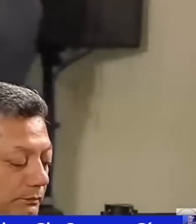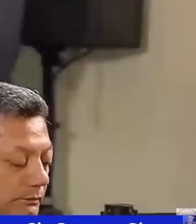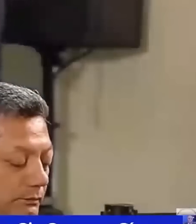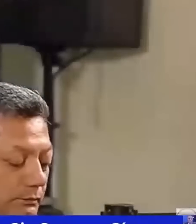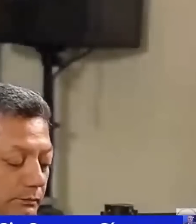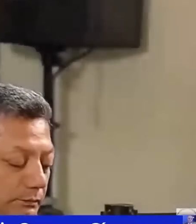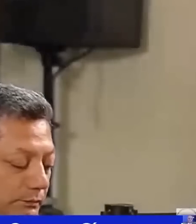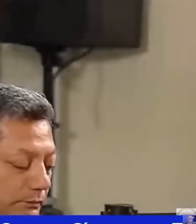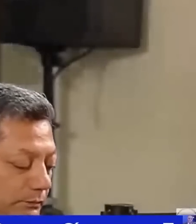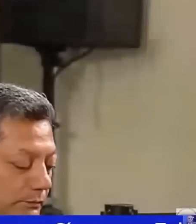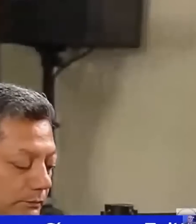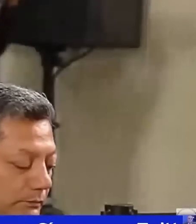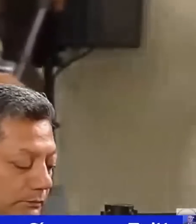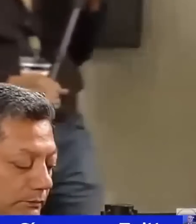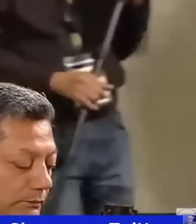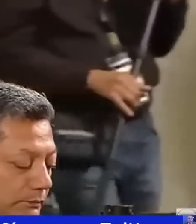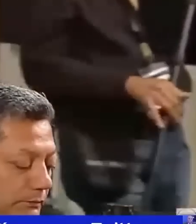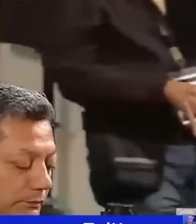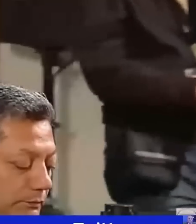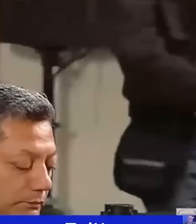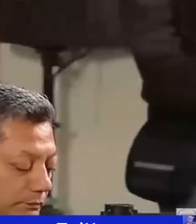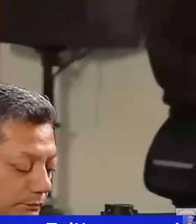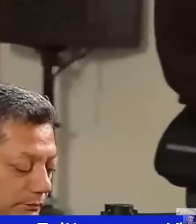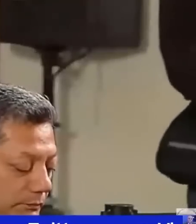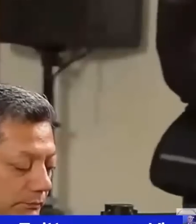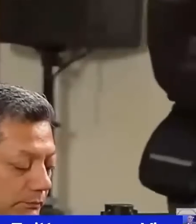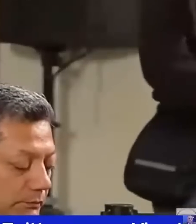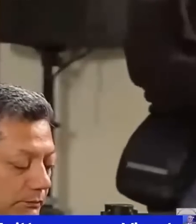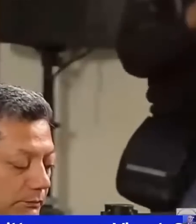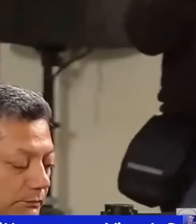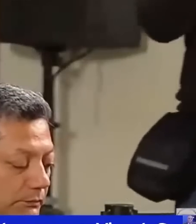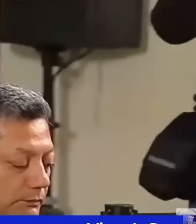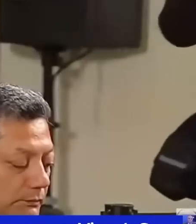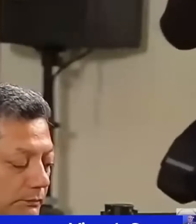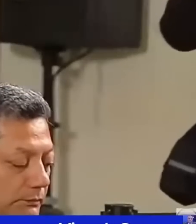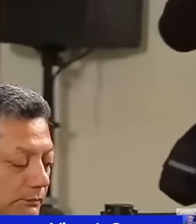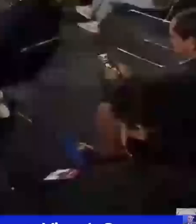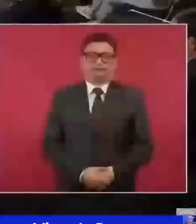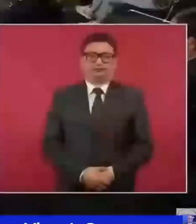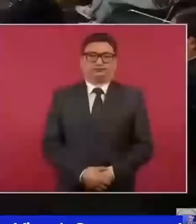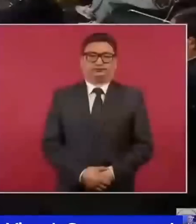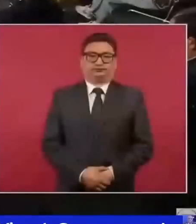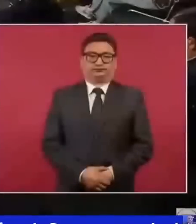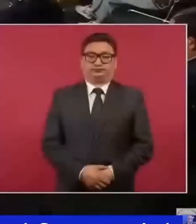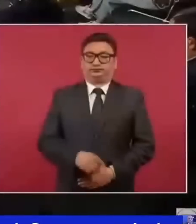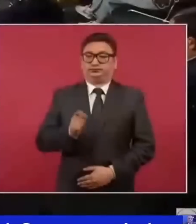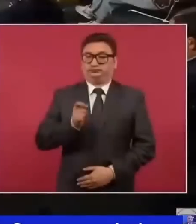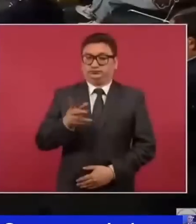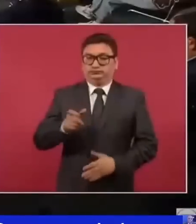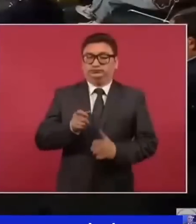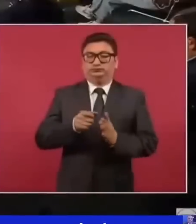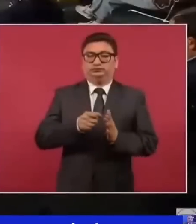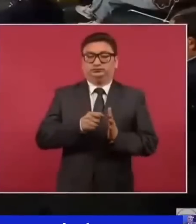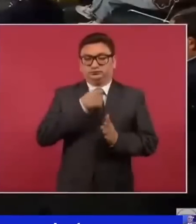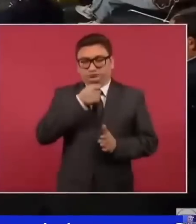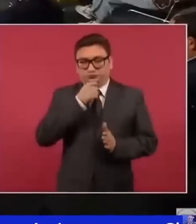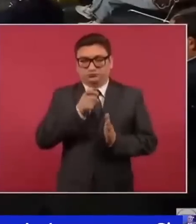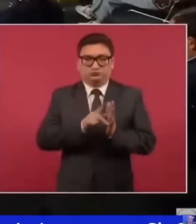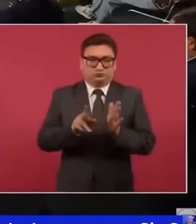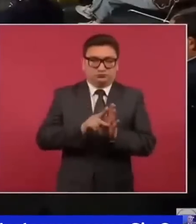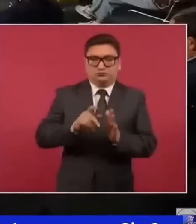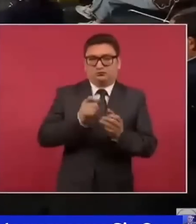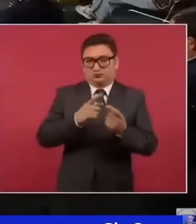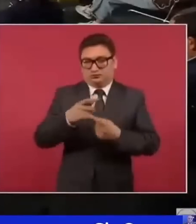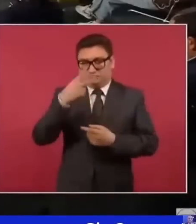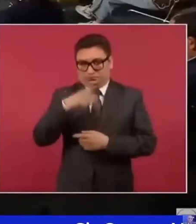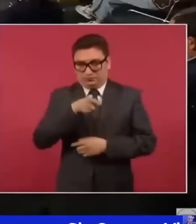buscar cuadrar las mentiras con los hechos, que está siendo alimentada por algunos corresponsales mexicanos. Me asumo